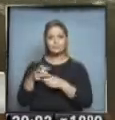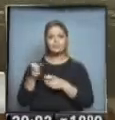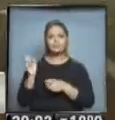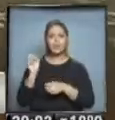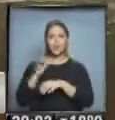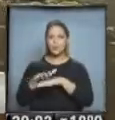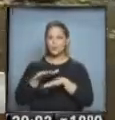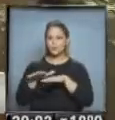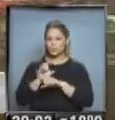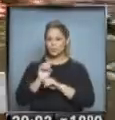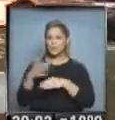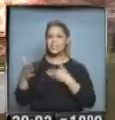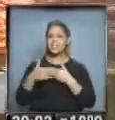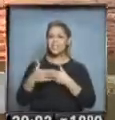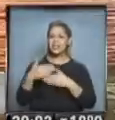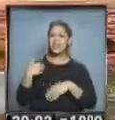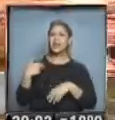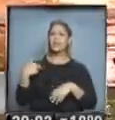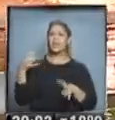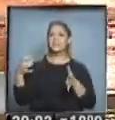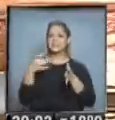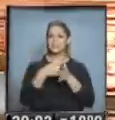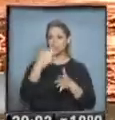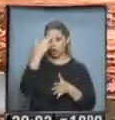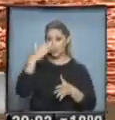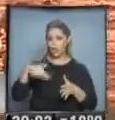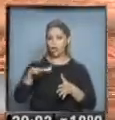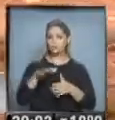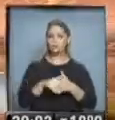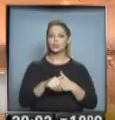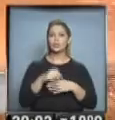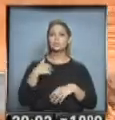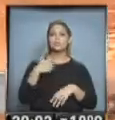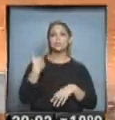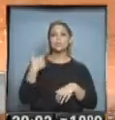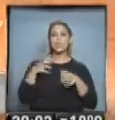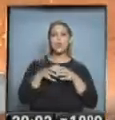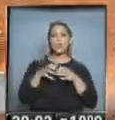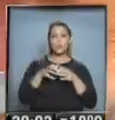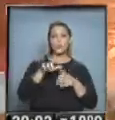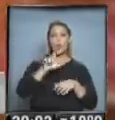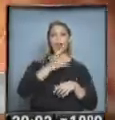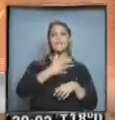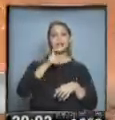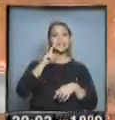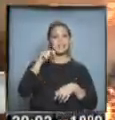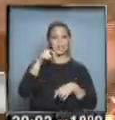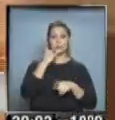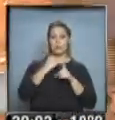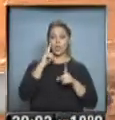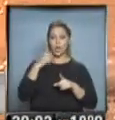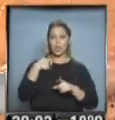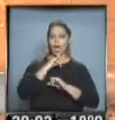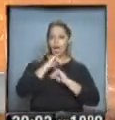en los alrededores de la estación Constitución. Así es, el paro de trenes que anunció el gremio de la fraternidad en el mediodía de hoy